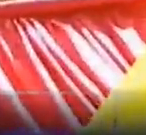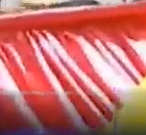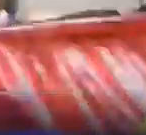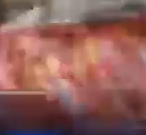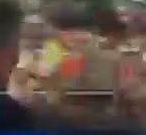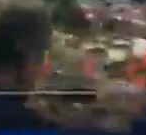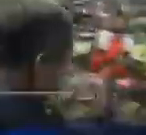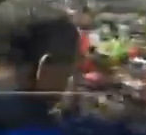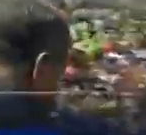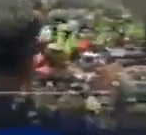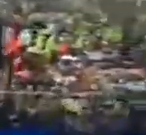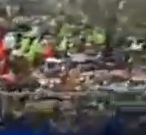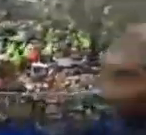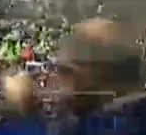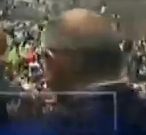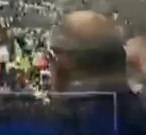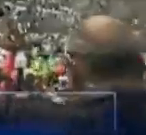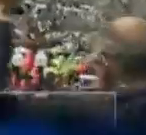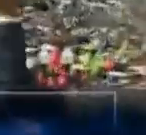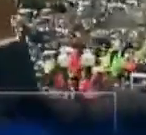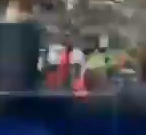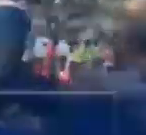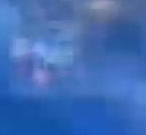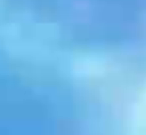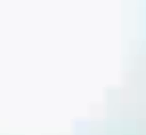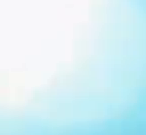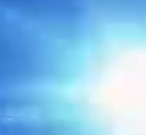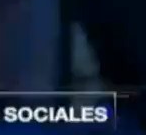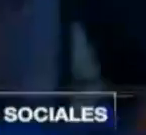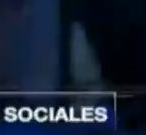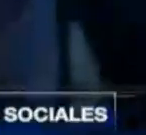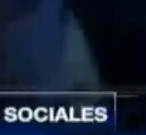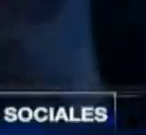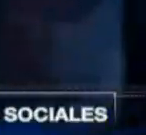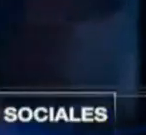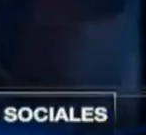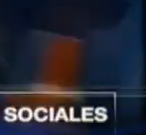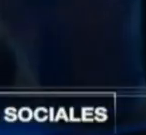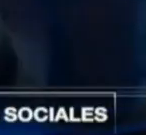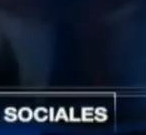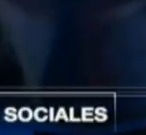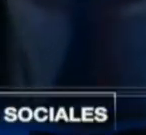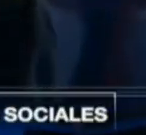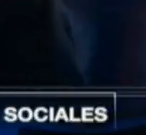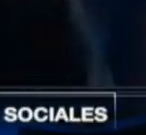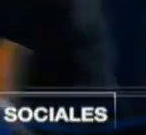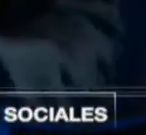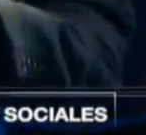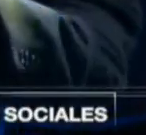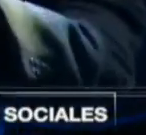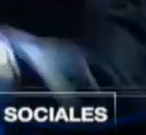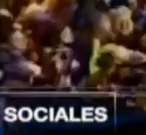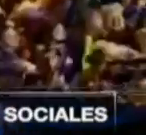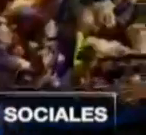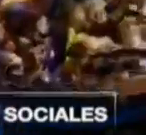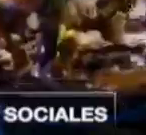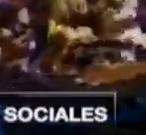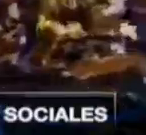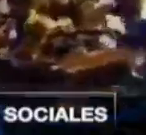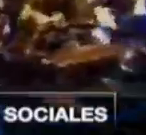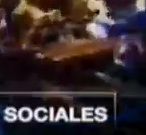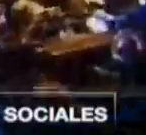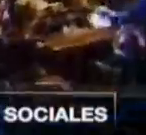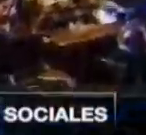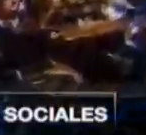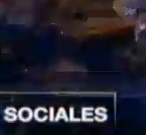Presidente electo Lenín Moreno acudió a la ceremonia de cambio de guardia. Presidente de la República se pronunció a través de su cuenta de Twitter